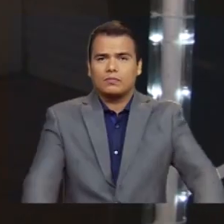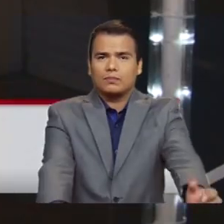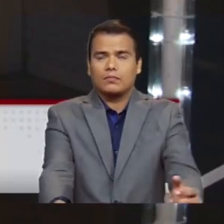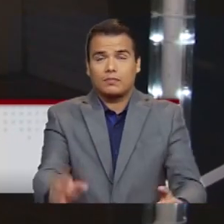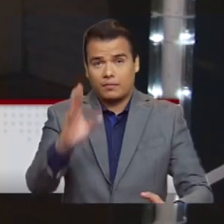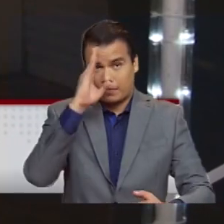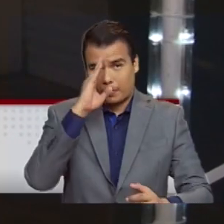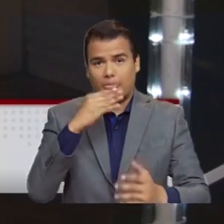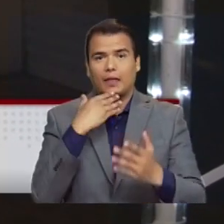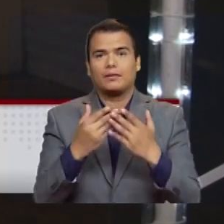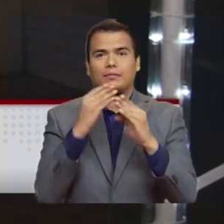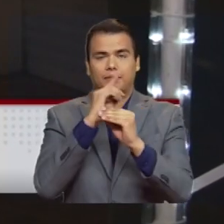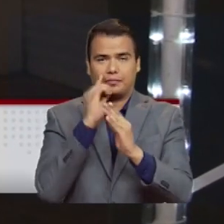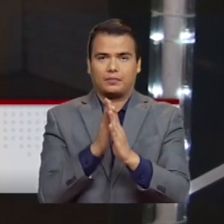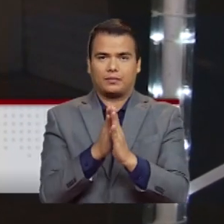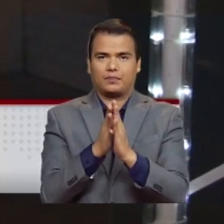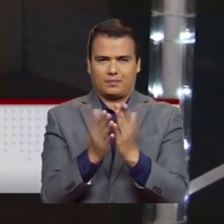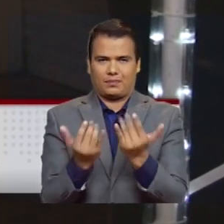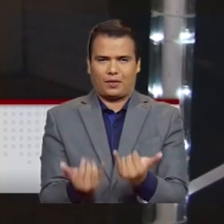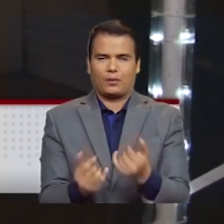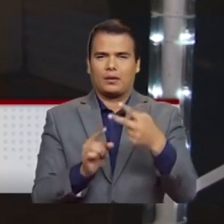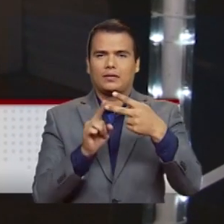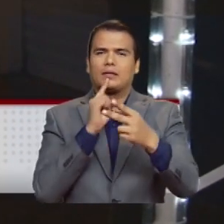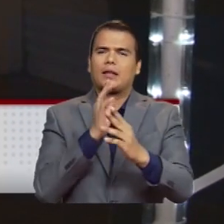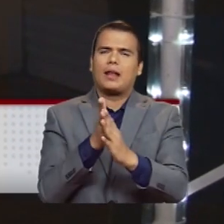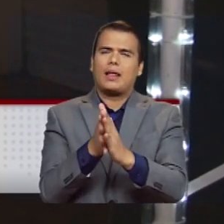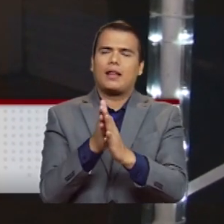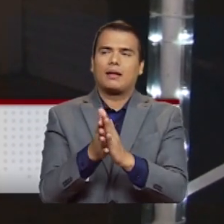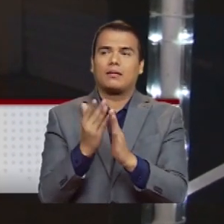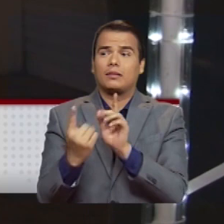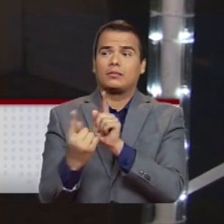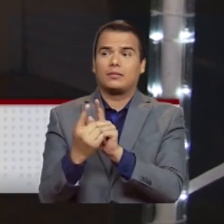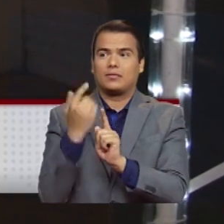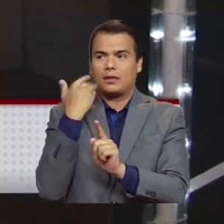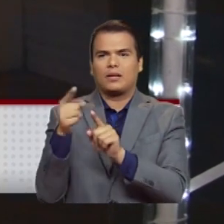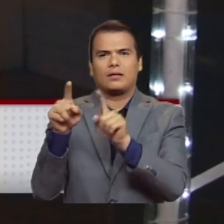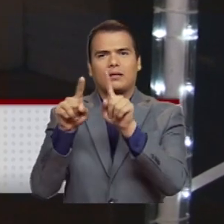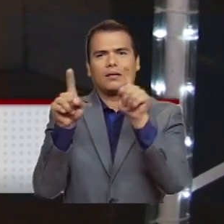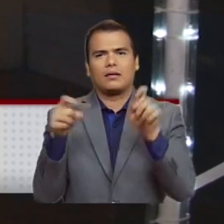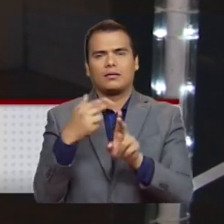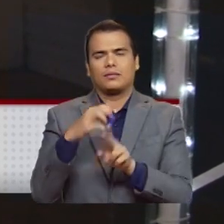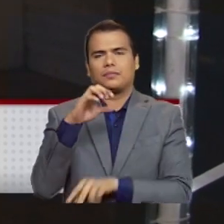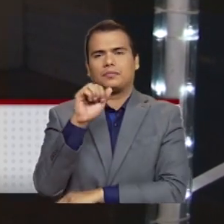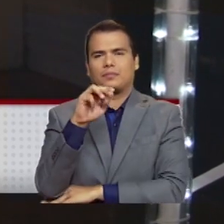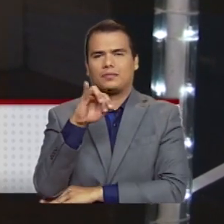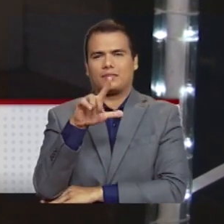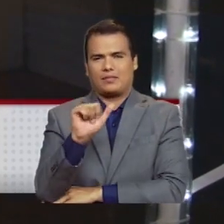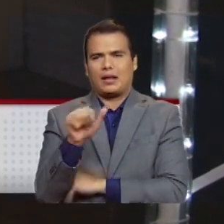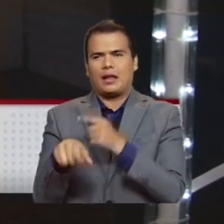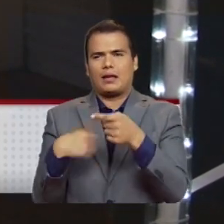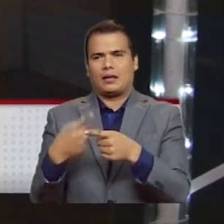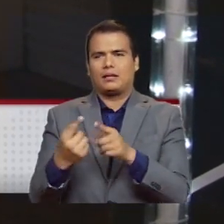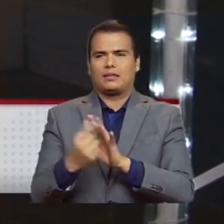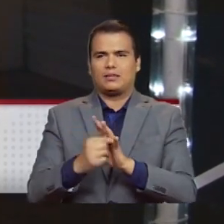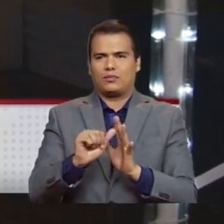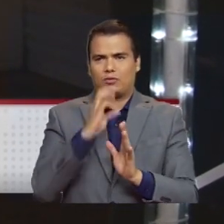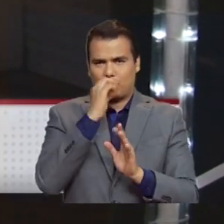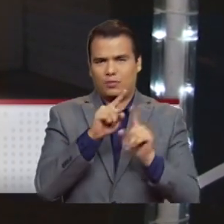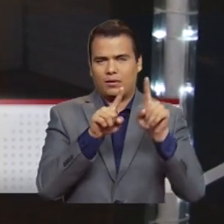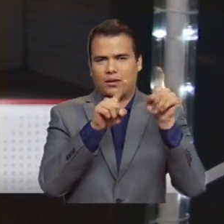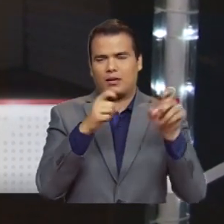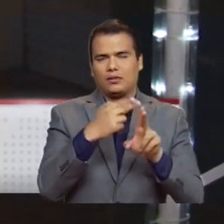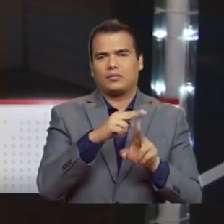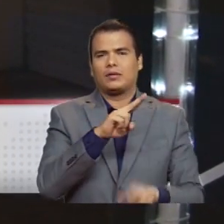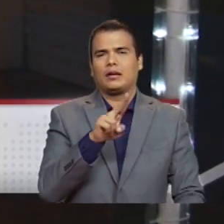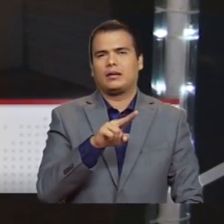Gracias, buenas noches. En nuestra segunda entrega de la entrevista exclusiva con alias Camila, quien fuera la compañera sentimental de el